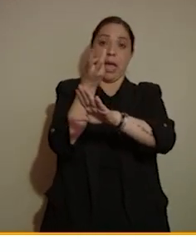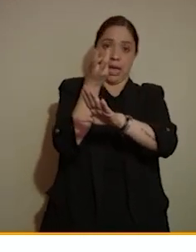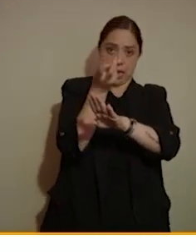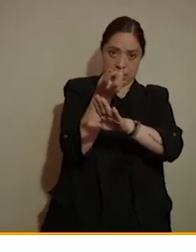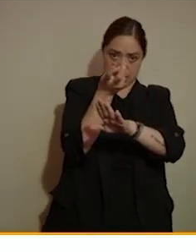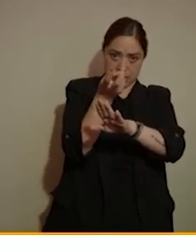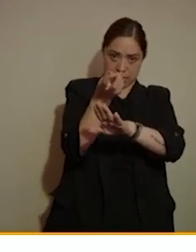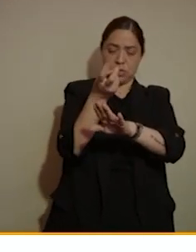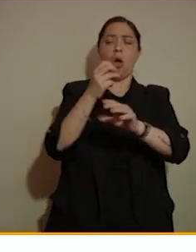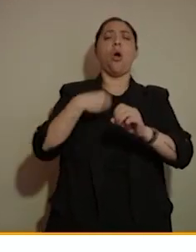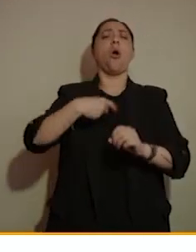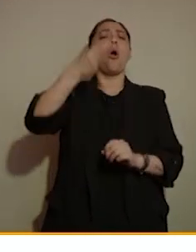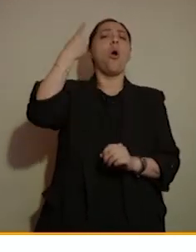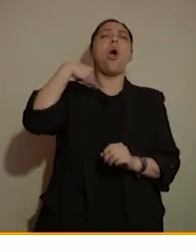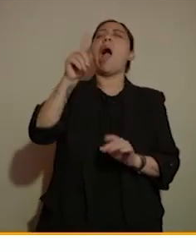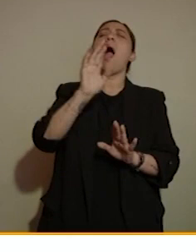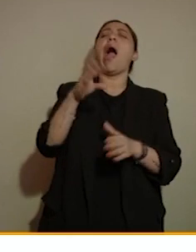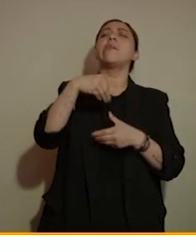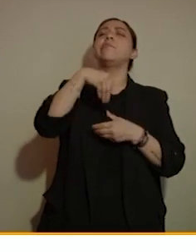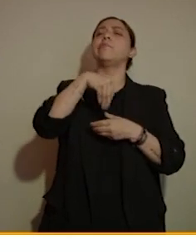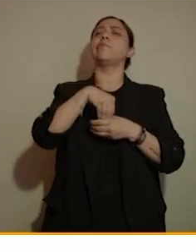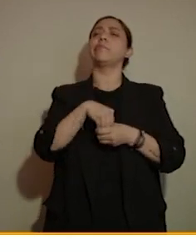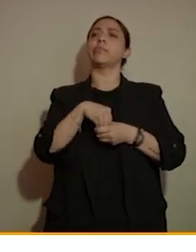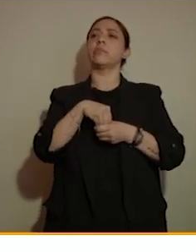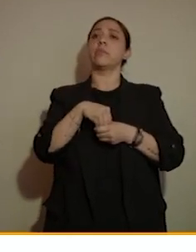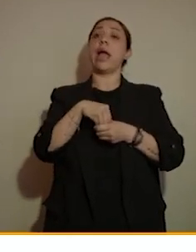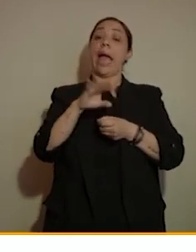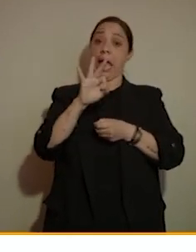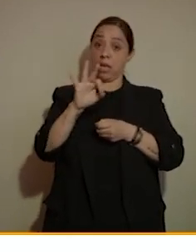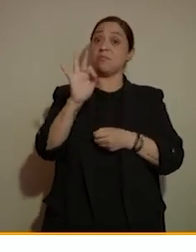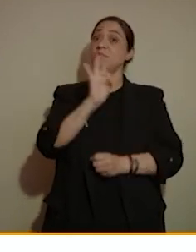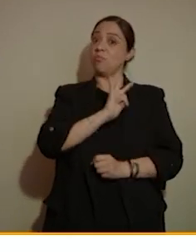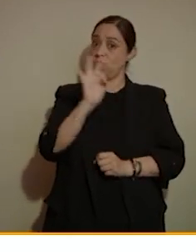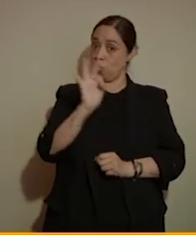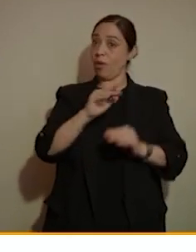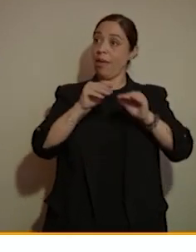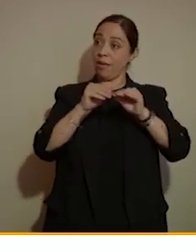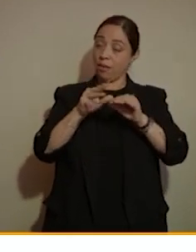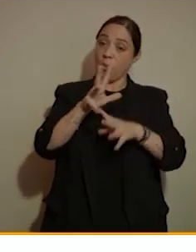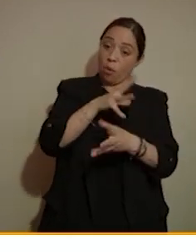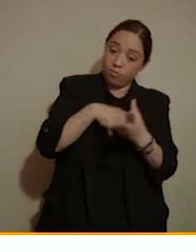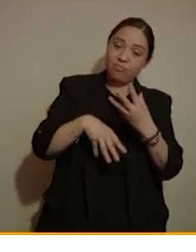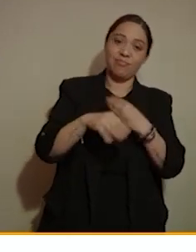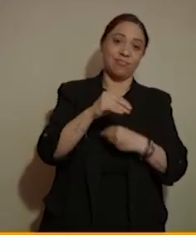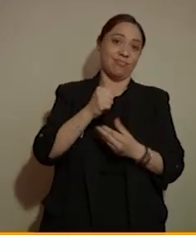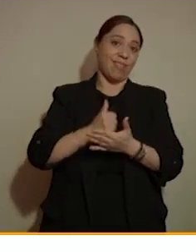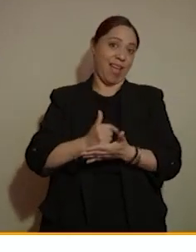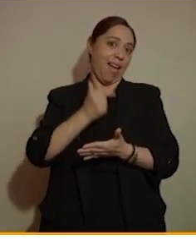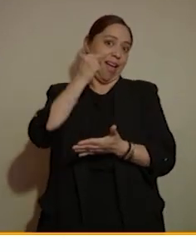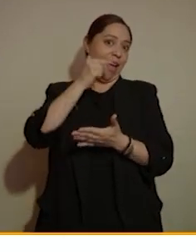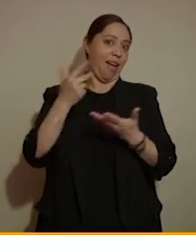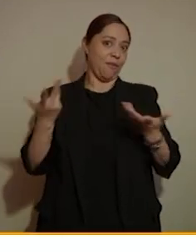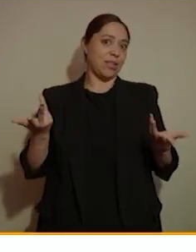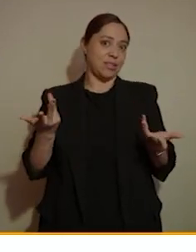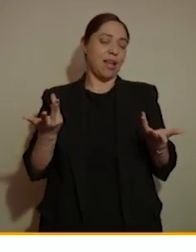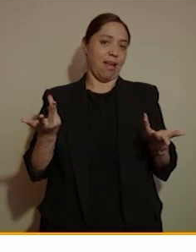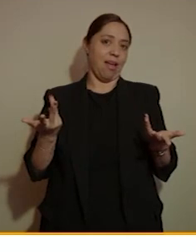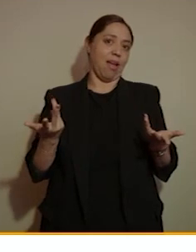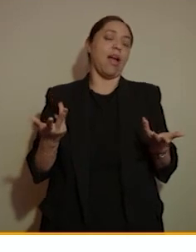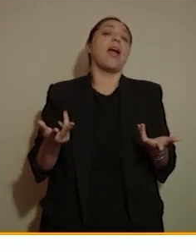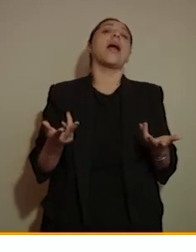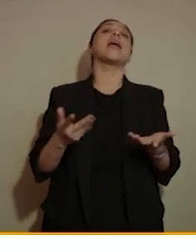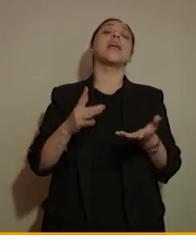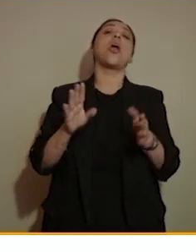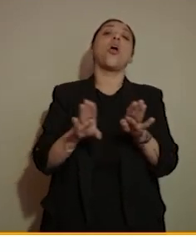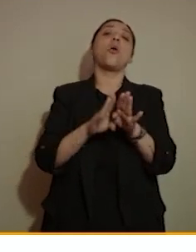no se va a saber, puede tener consecuencias muy graves, y eso es cada vez más visible en un mundo que es globalizado,